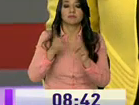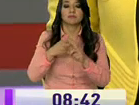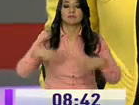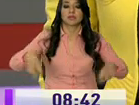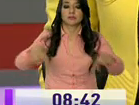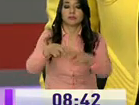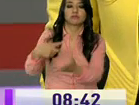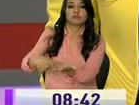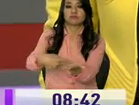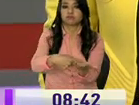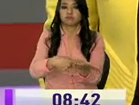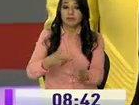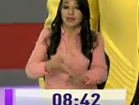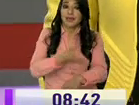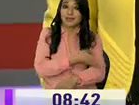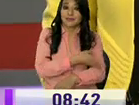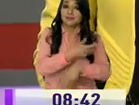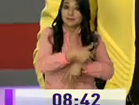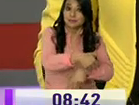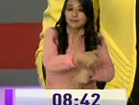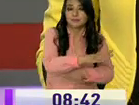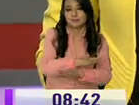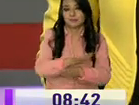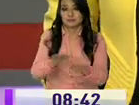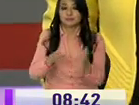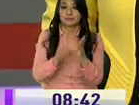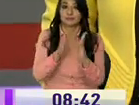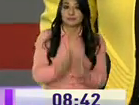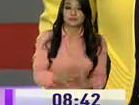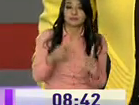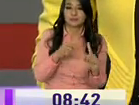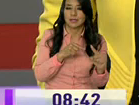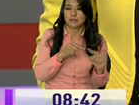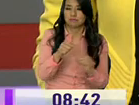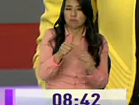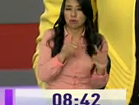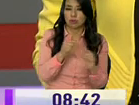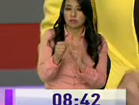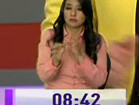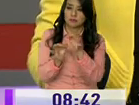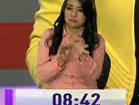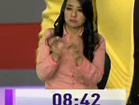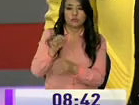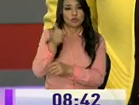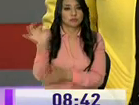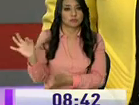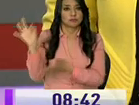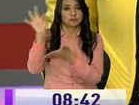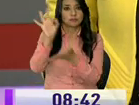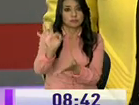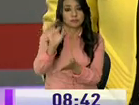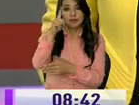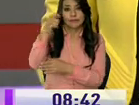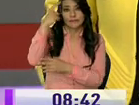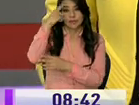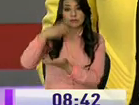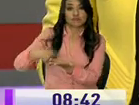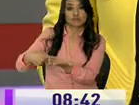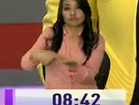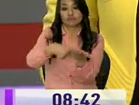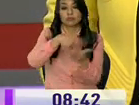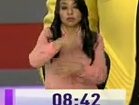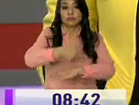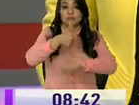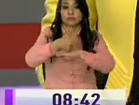negociación sectorial después de la paralización. El ministro de Transporte y Obras Públicas, Gabriel Martínez, y otros representantes del Ejecutivo se reunieron con autoridades